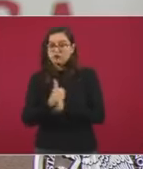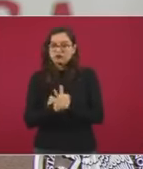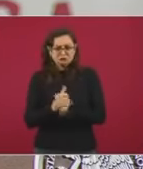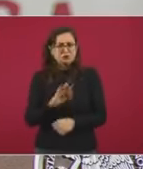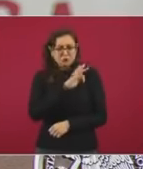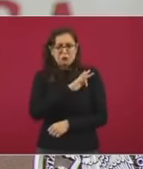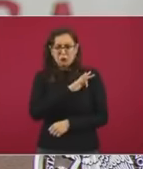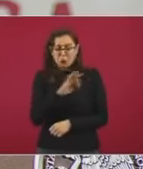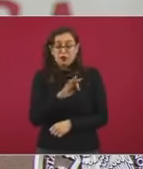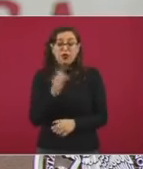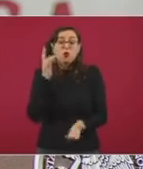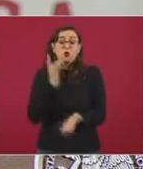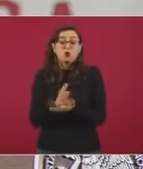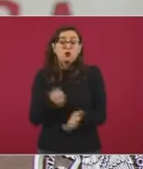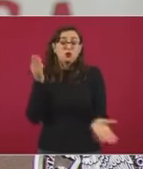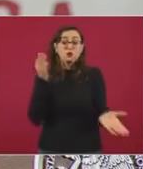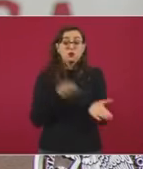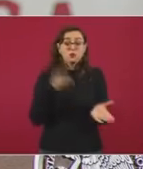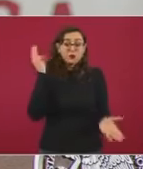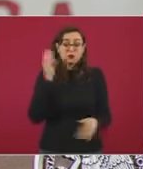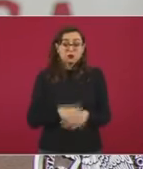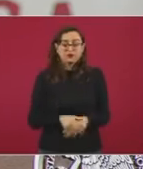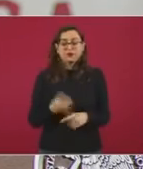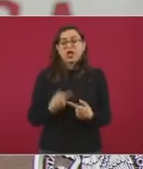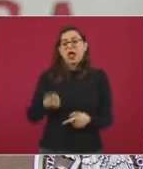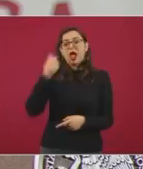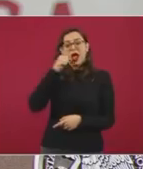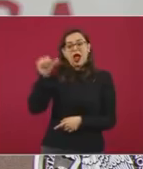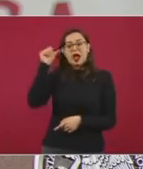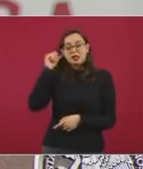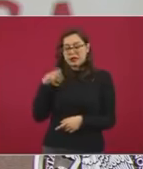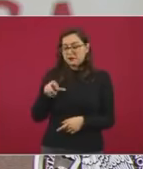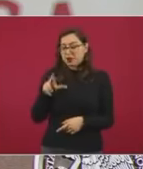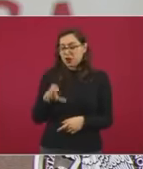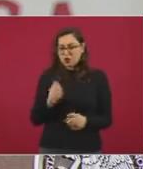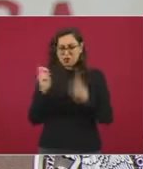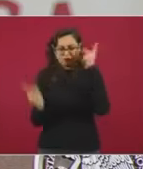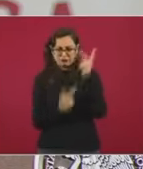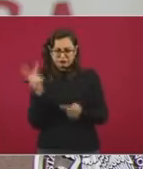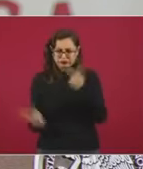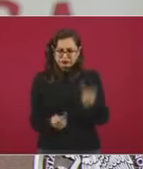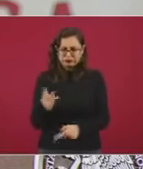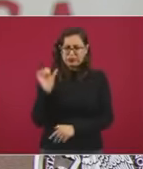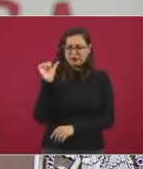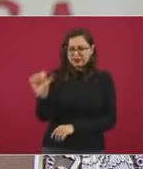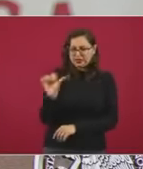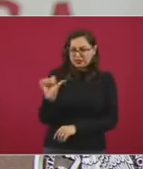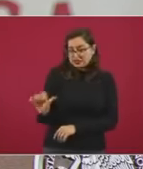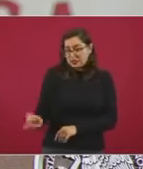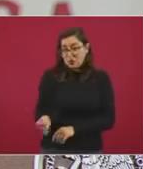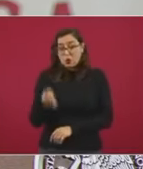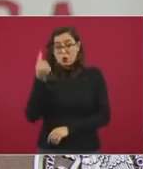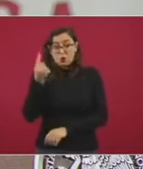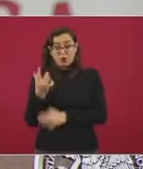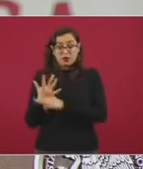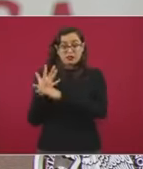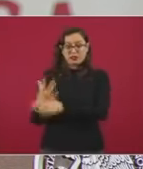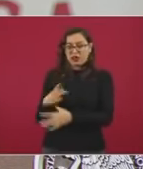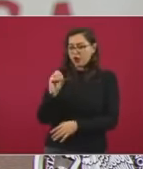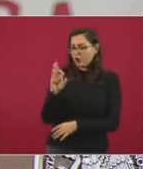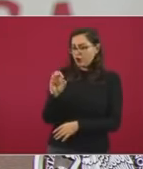son multas. Una de las 16 preguntas que hizo ayer su colega Marco fue: ¿a qué se debe la demora de COFESE? ¿Por